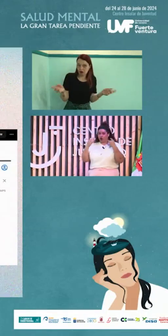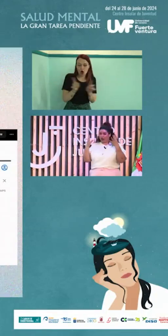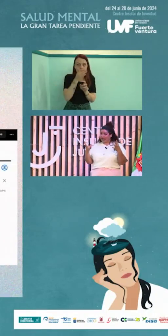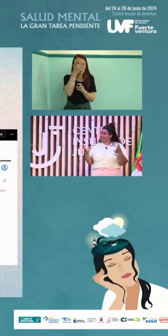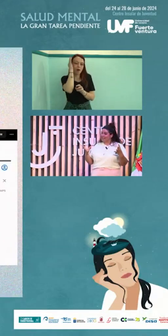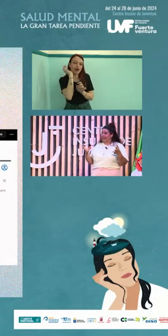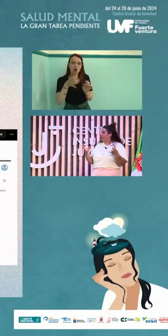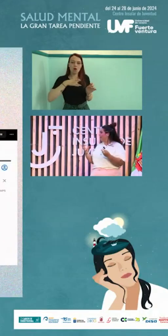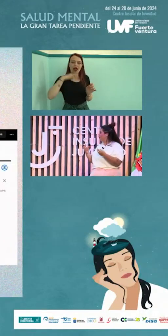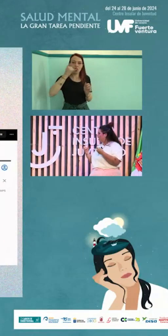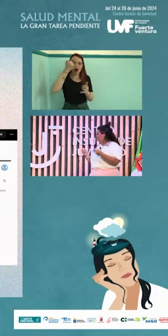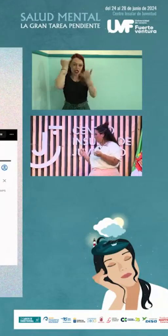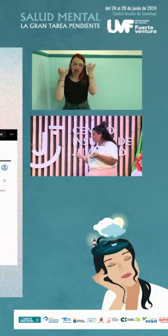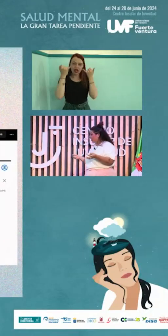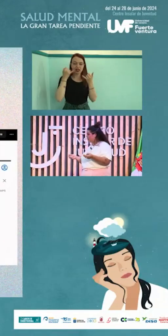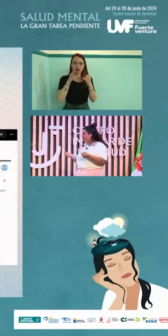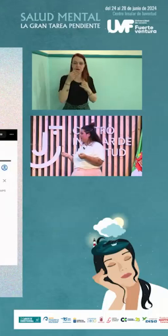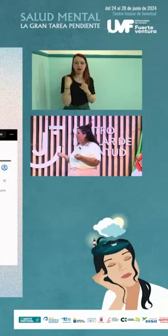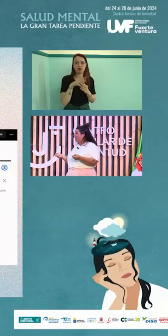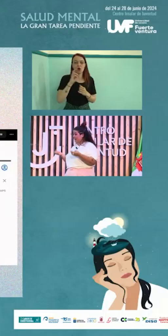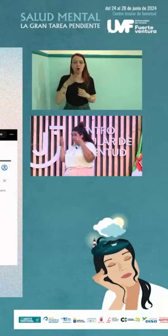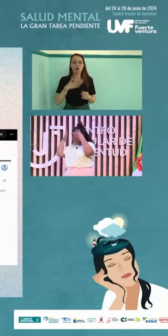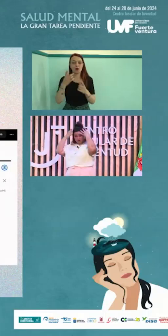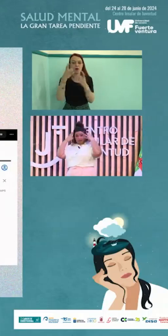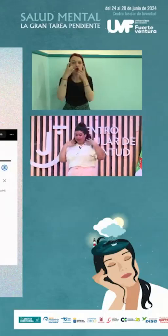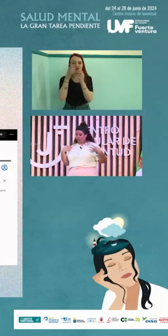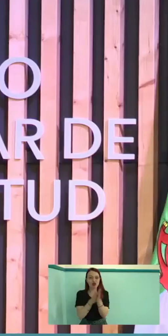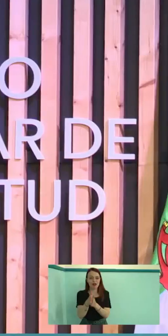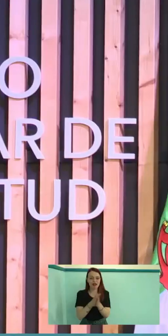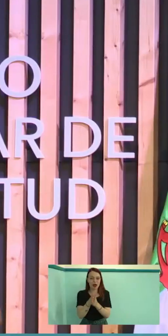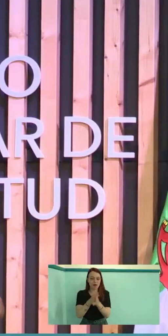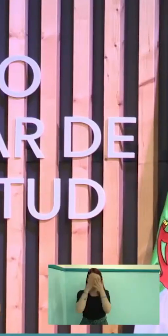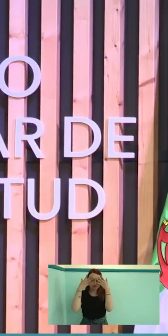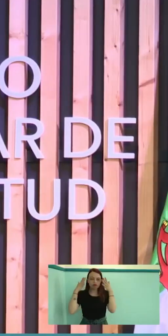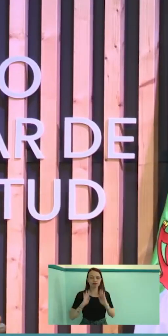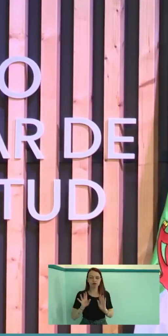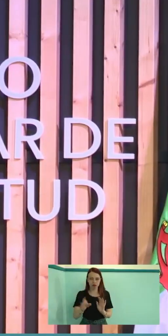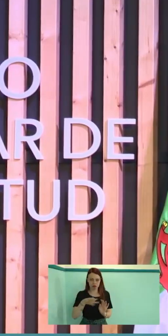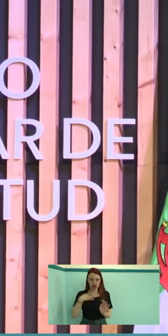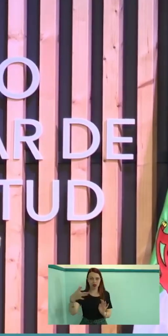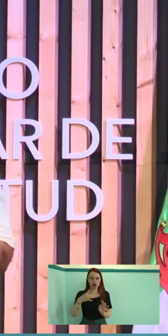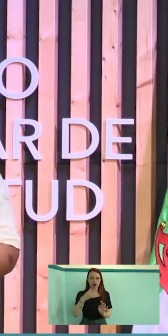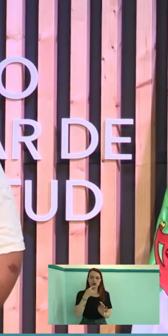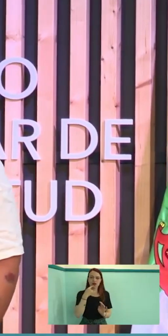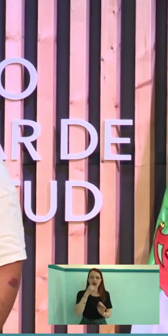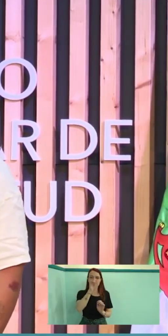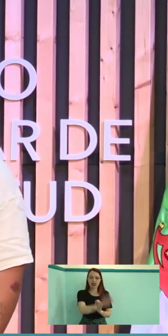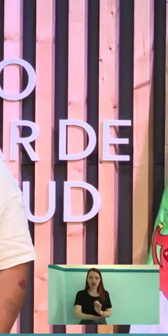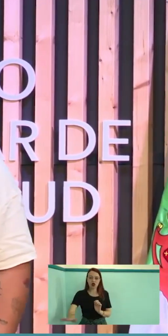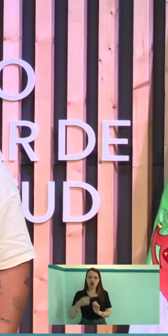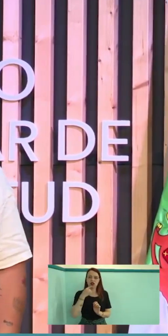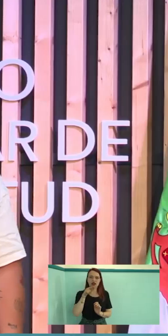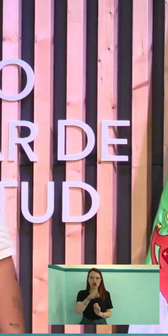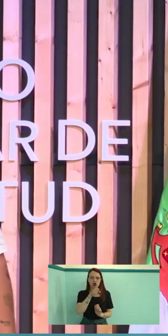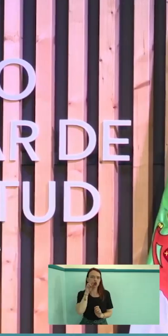blanco con canas el otro día me contaba mi profesora de cerámica que tiene el pelo se ha dejado todo el pelo con sus canas que los los niños del colegio y sus hijos le decían pero tu